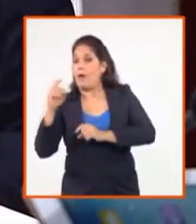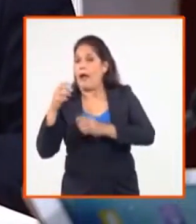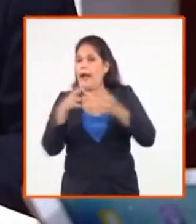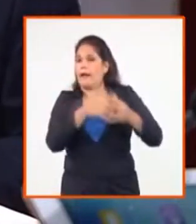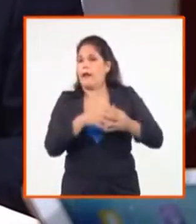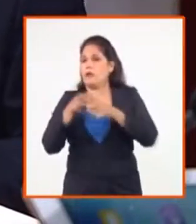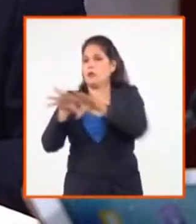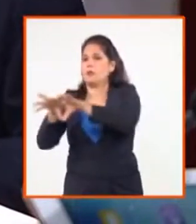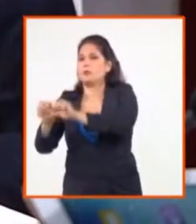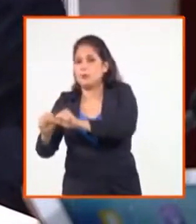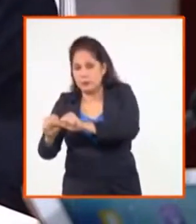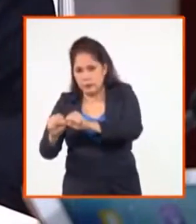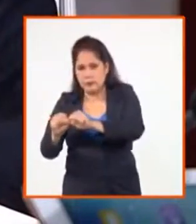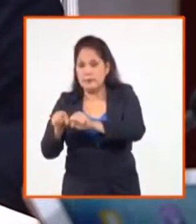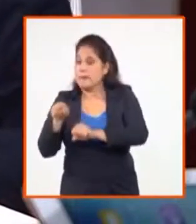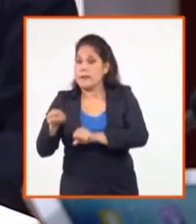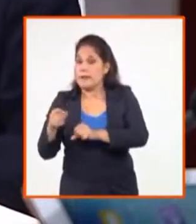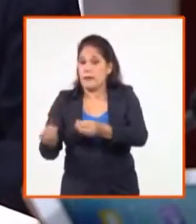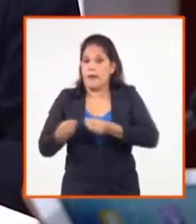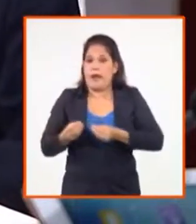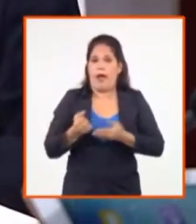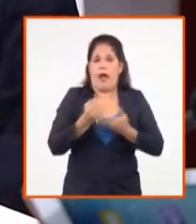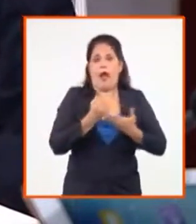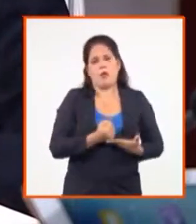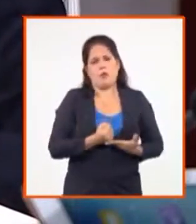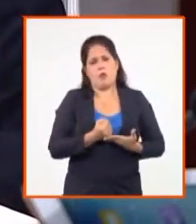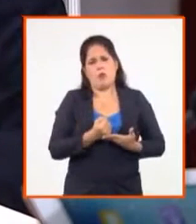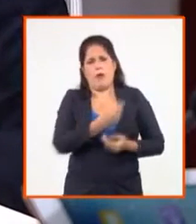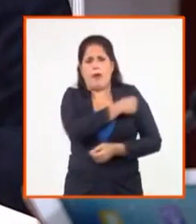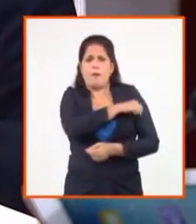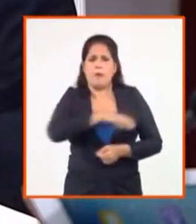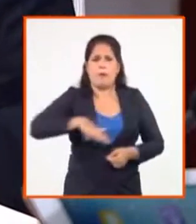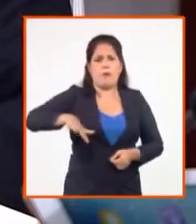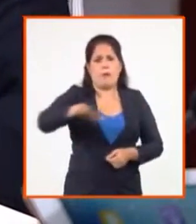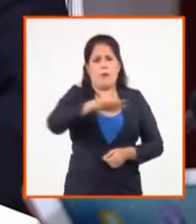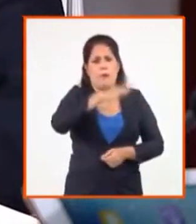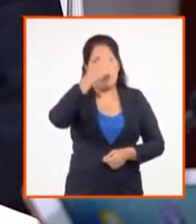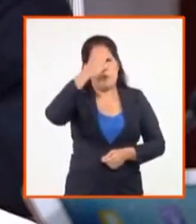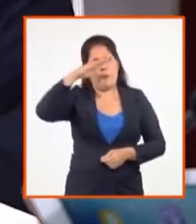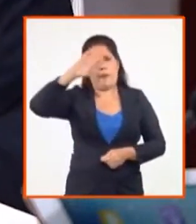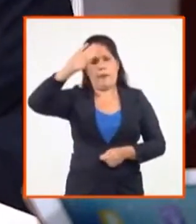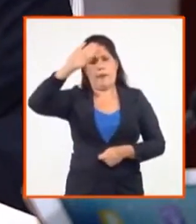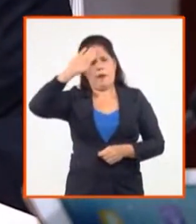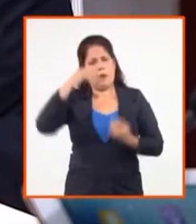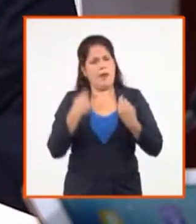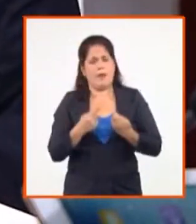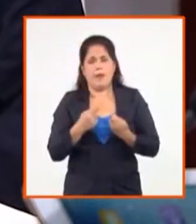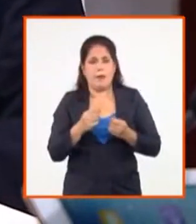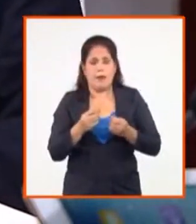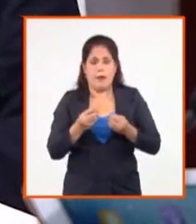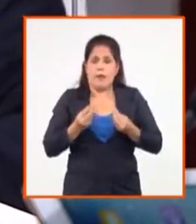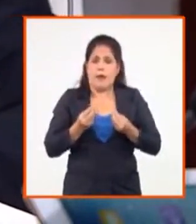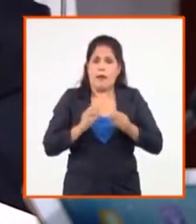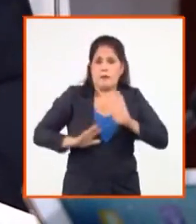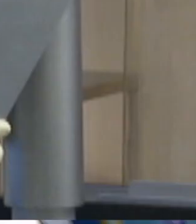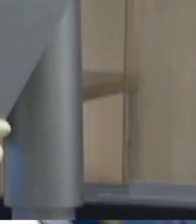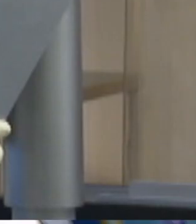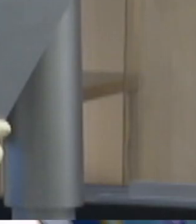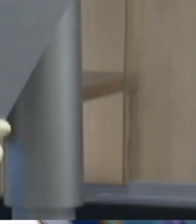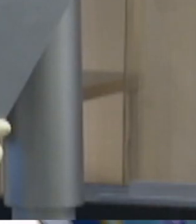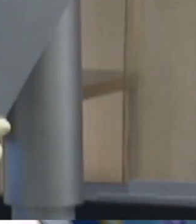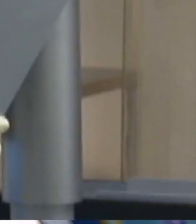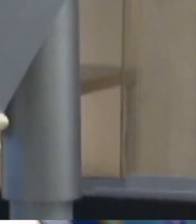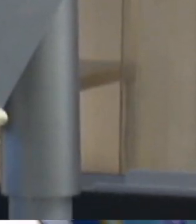De todo eso creo que va a contribuir a la salud de los cubanos y no solo de los cubanos. Cuando uno suma todas esas variables, pudiera llegar a una